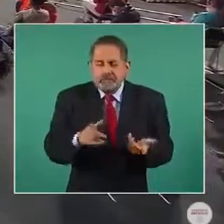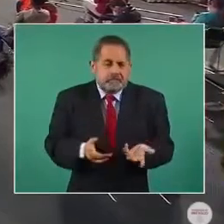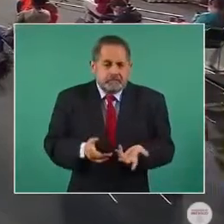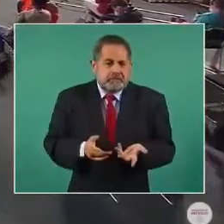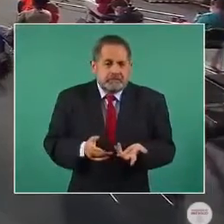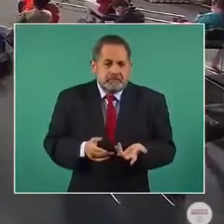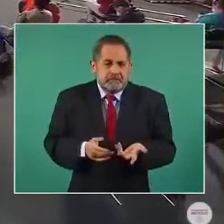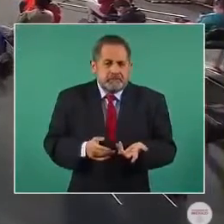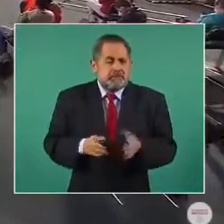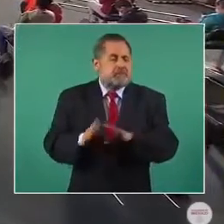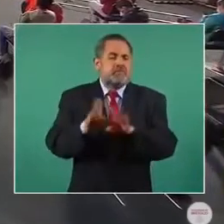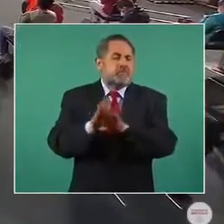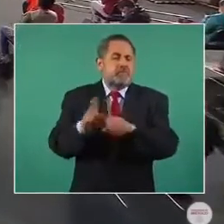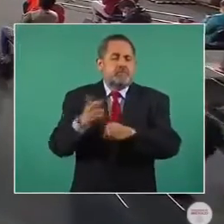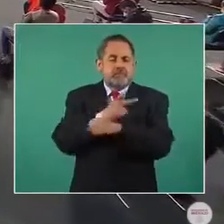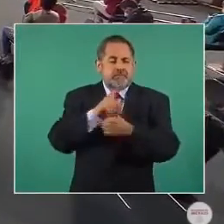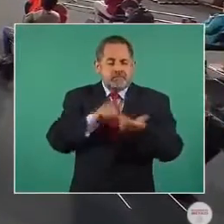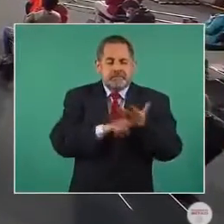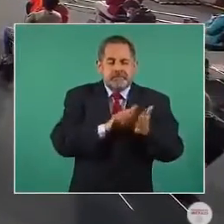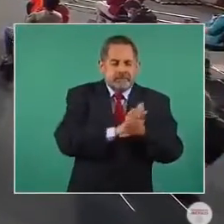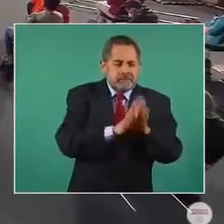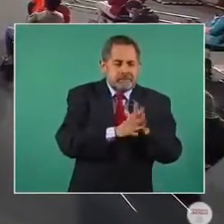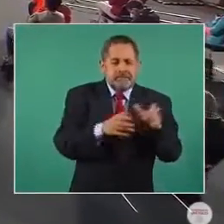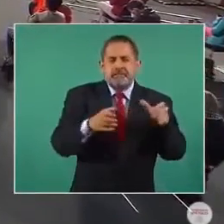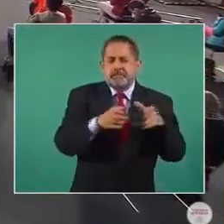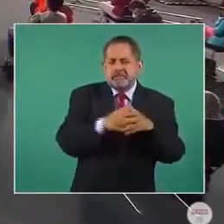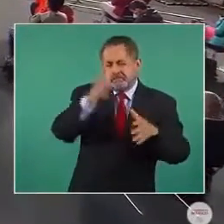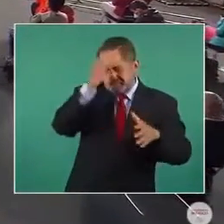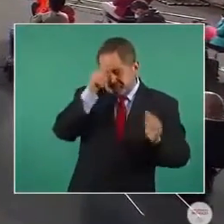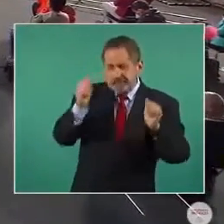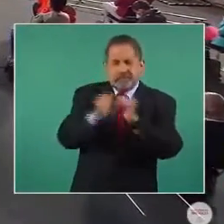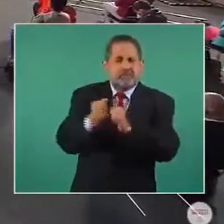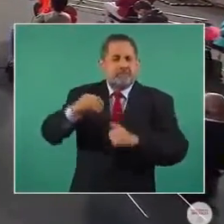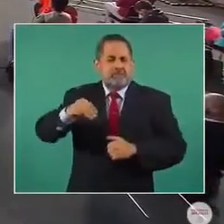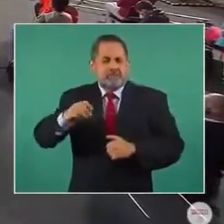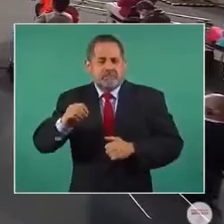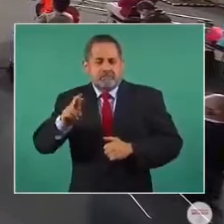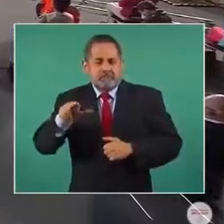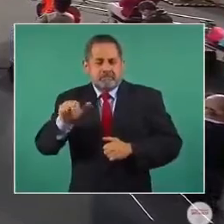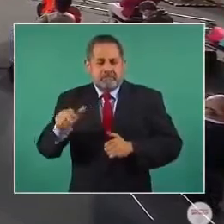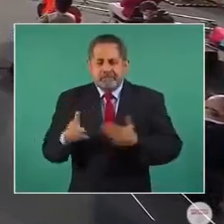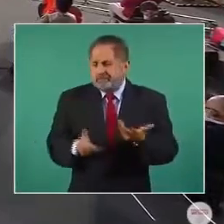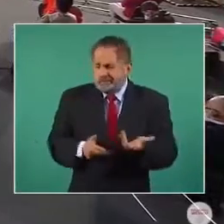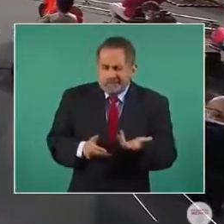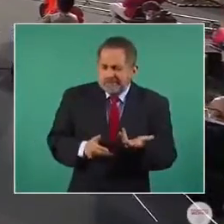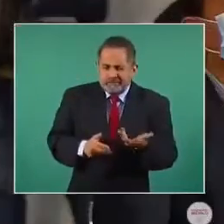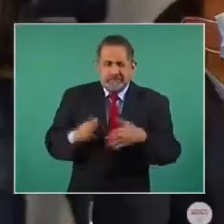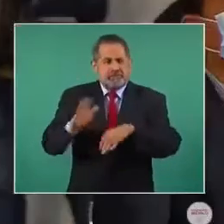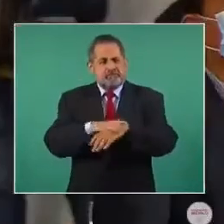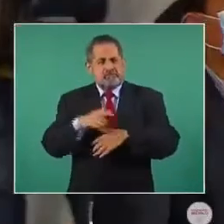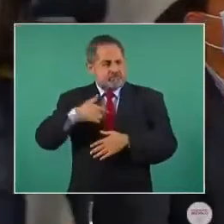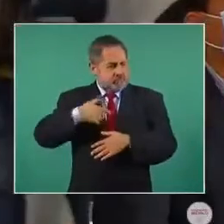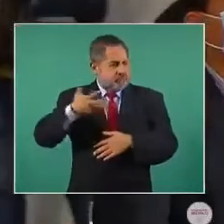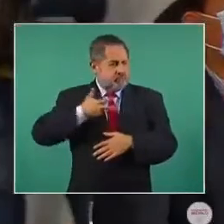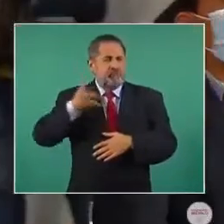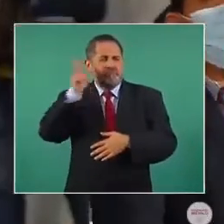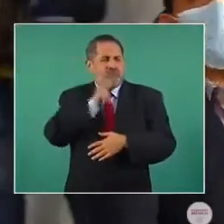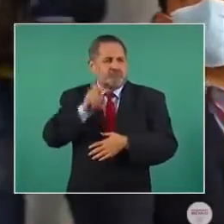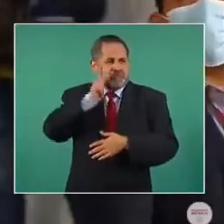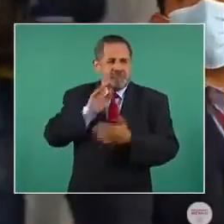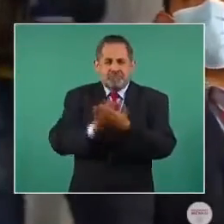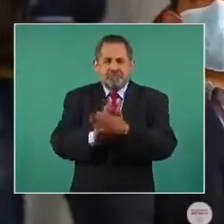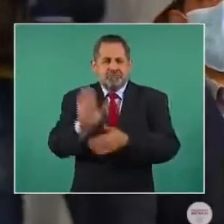este puesto tuvo que haber sido pactado con Morena. ¿Por qué alguien de quien el presidente tiene pruebas de que